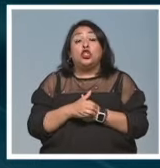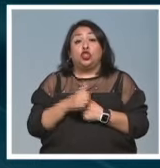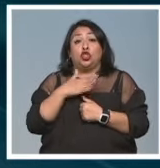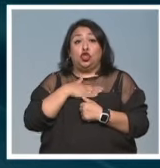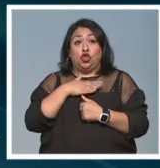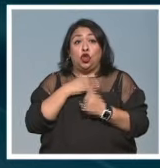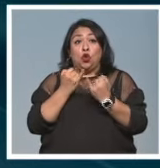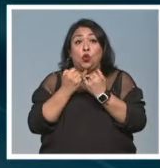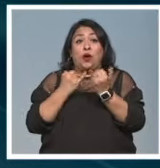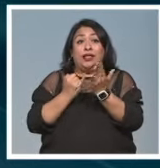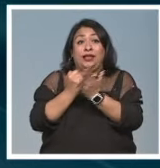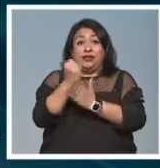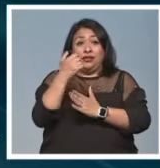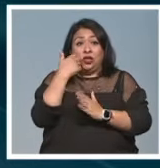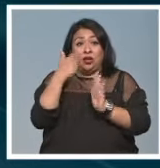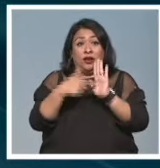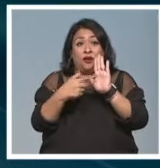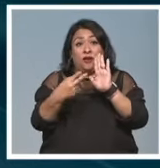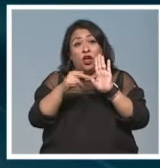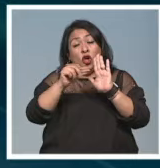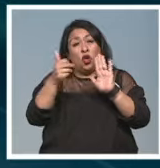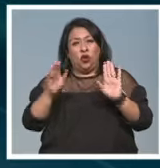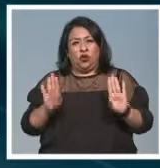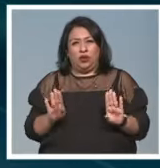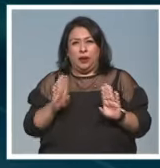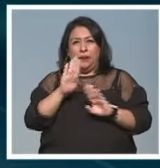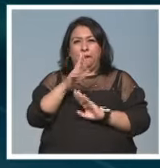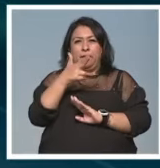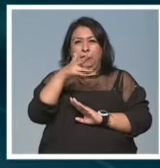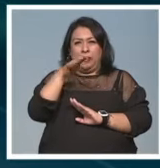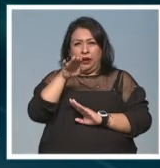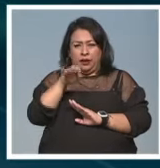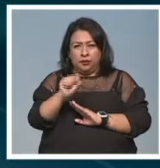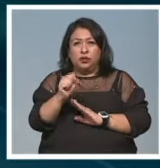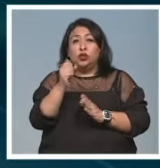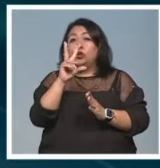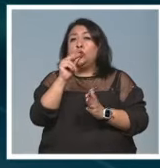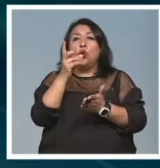decidí también que quería mostrar otra faceta de Brahms, aparte de la parte